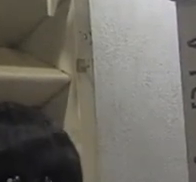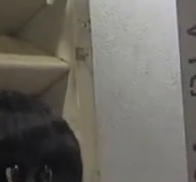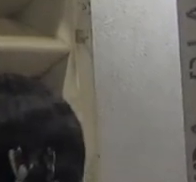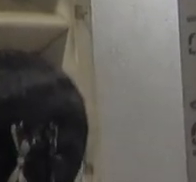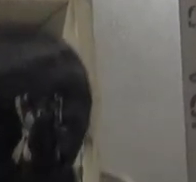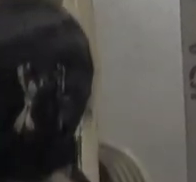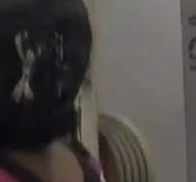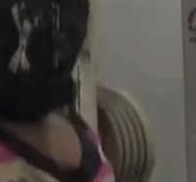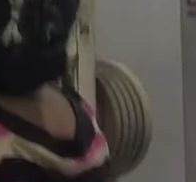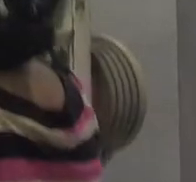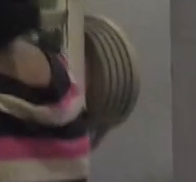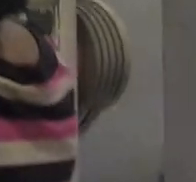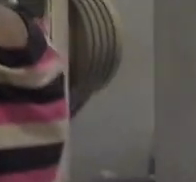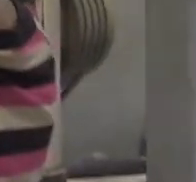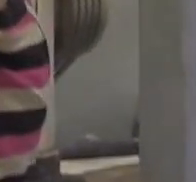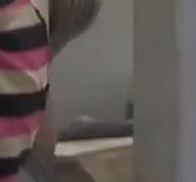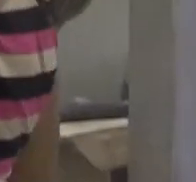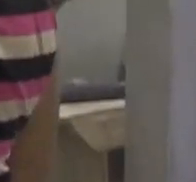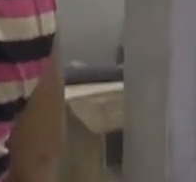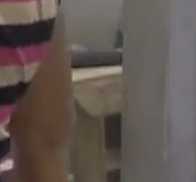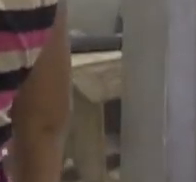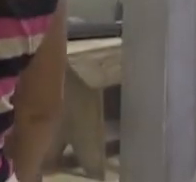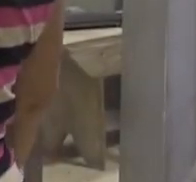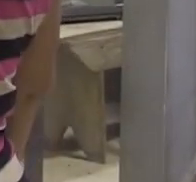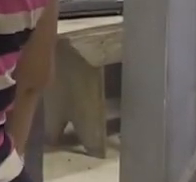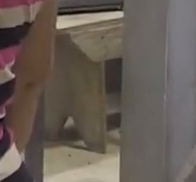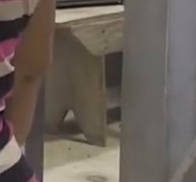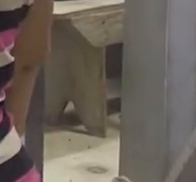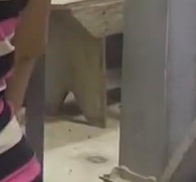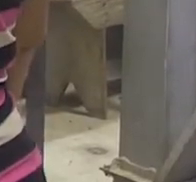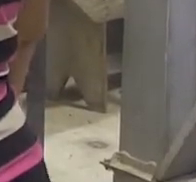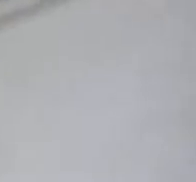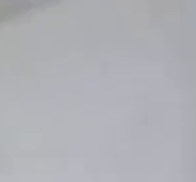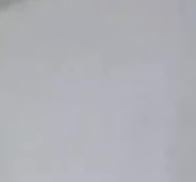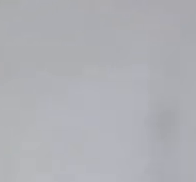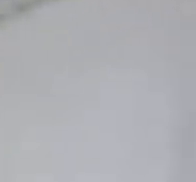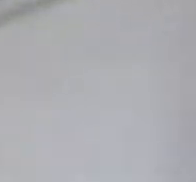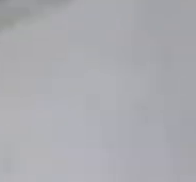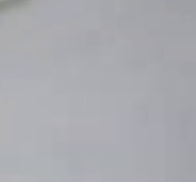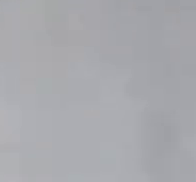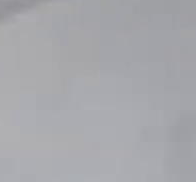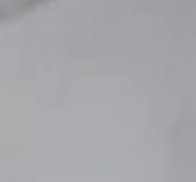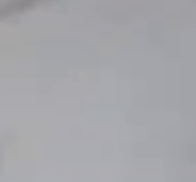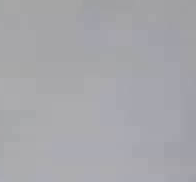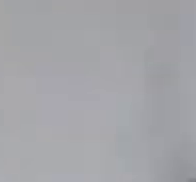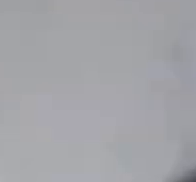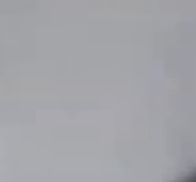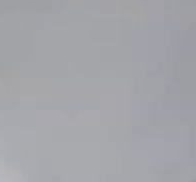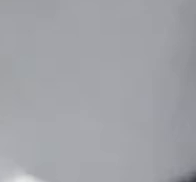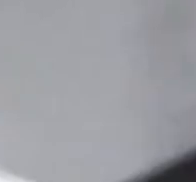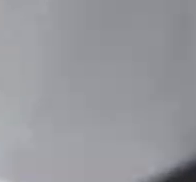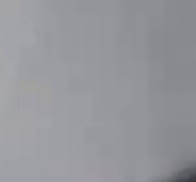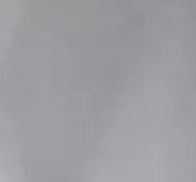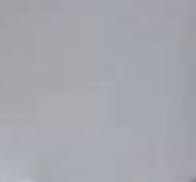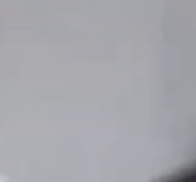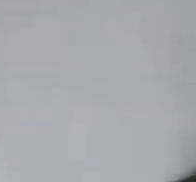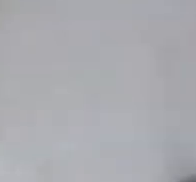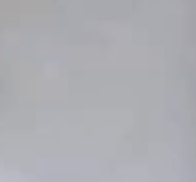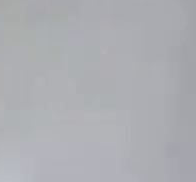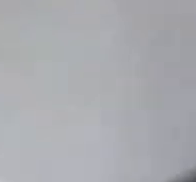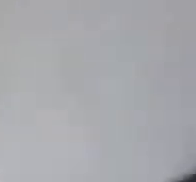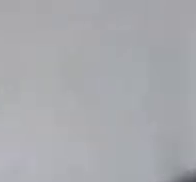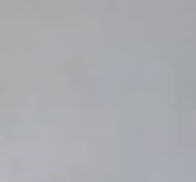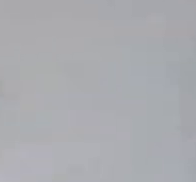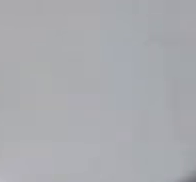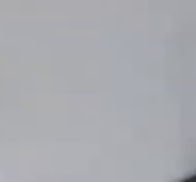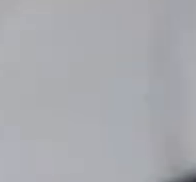fue parte de lo que fuimos promoviendo, que era la capacidad de las mujeres para procesar también